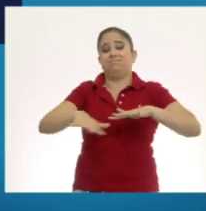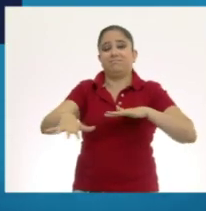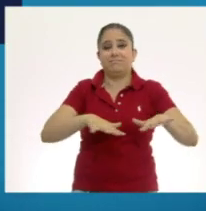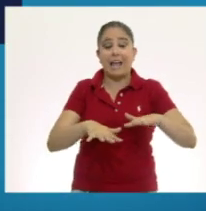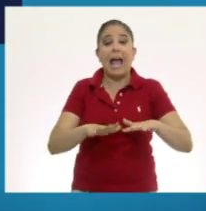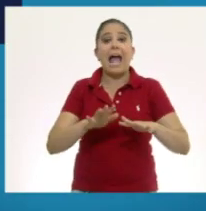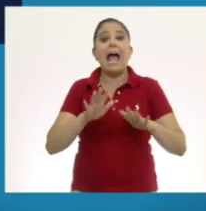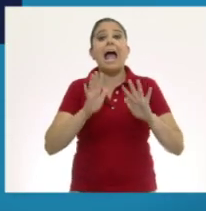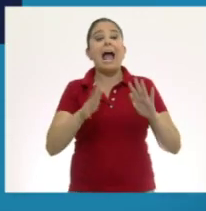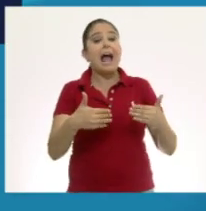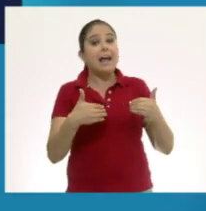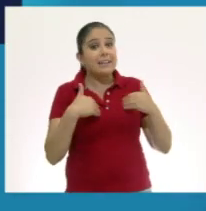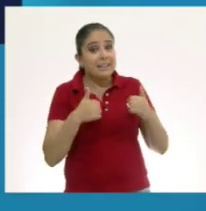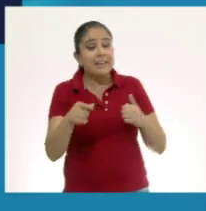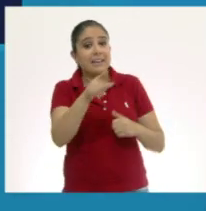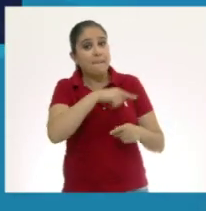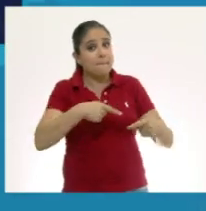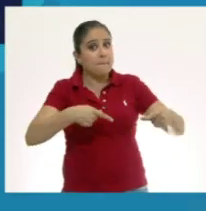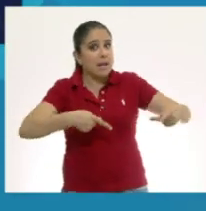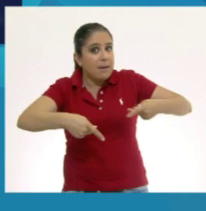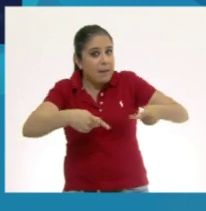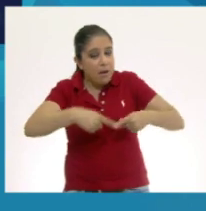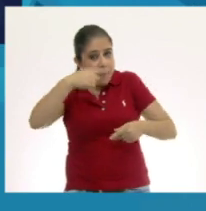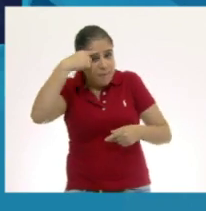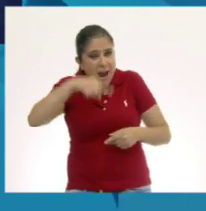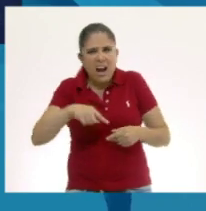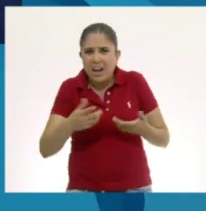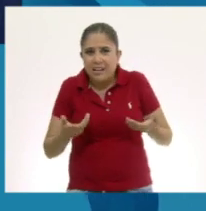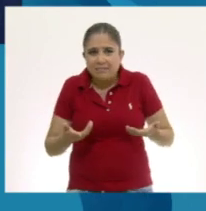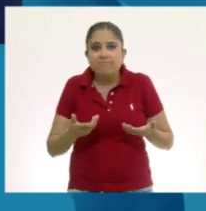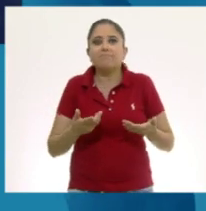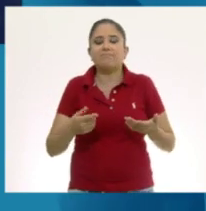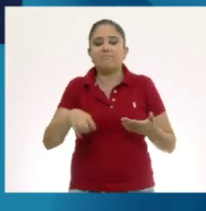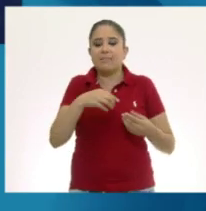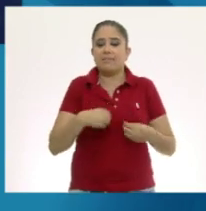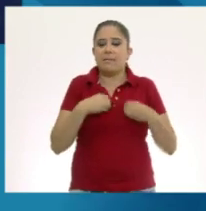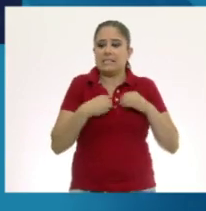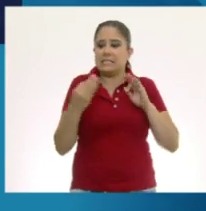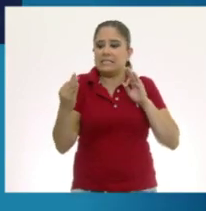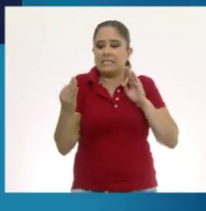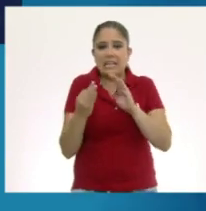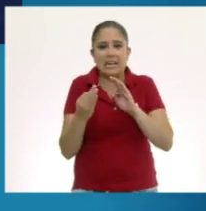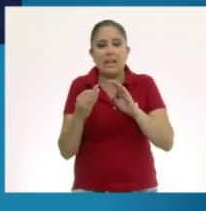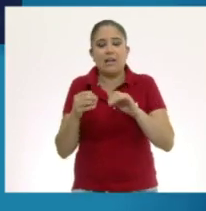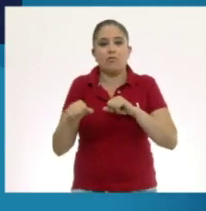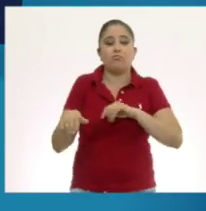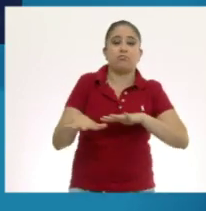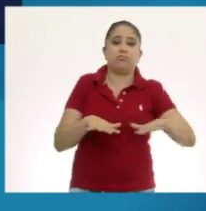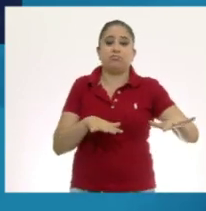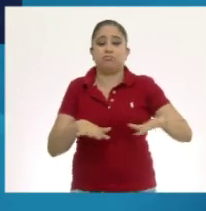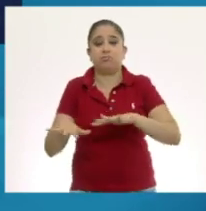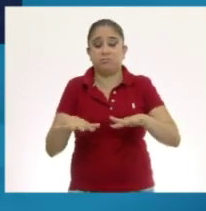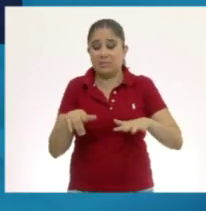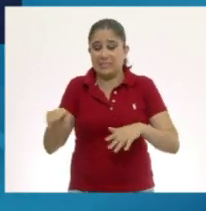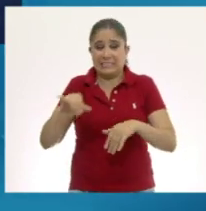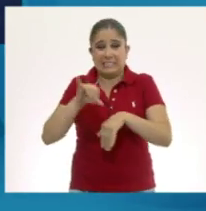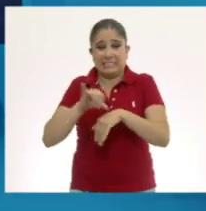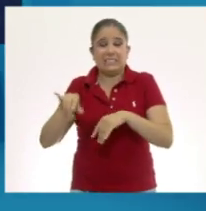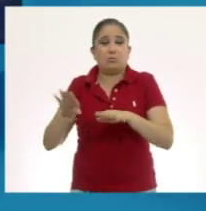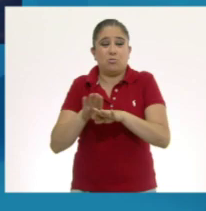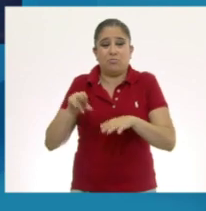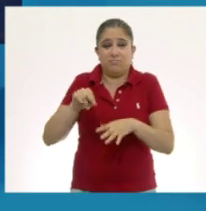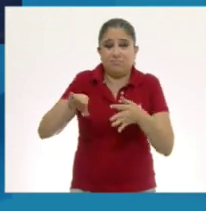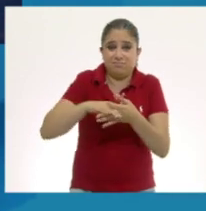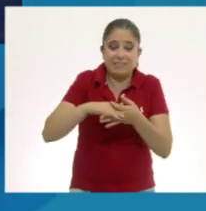queda claro que debemos estar preparados, sobre todo si vivimos cerca de zonas con movimientos de subducción o